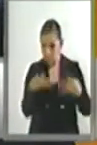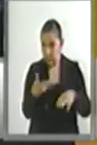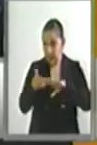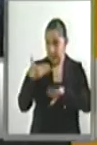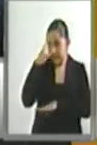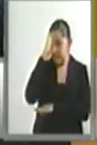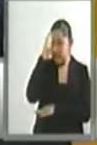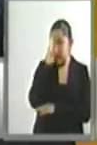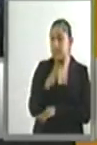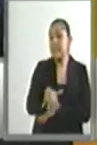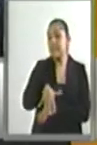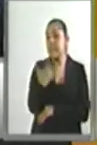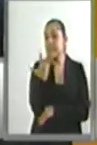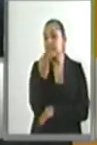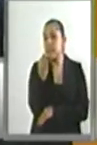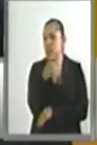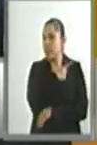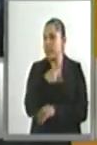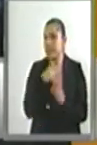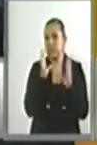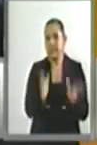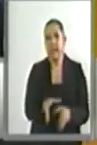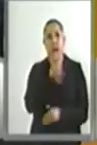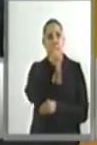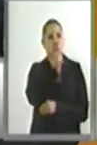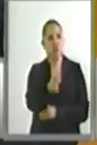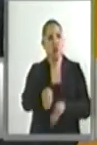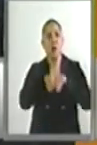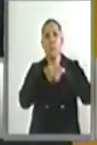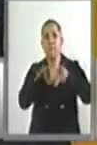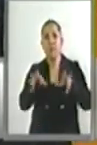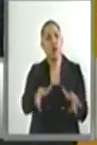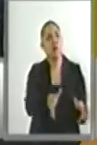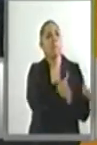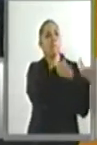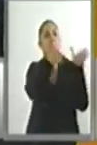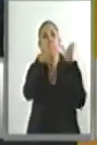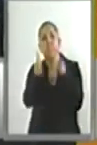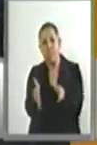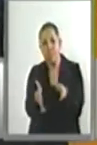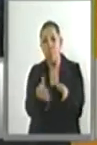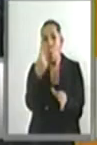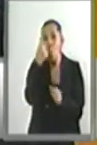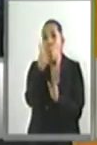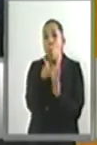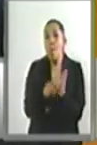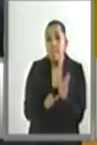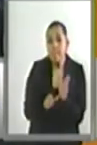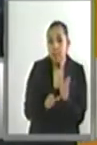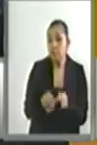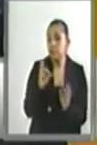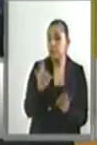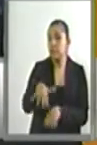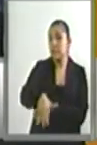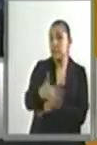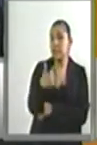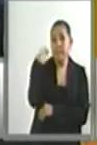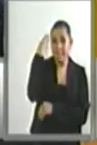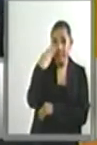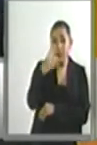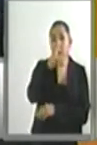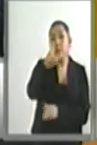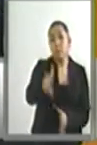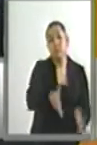tenían que estar listos los resultados, pero se recorrió un mes al 15 de marzo, y luego fue hasta el 2 de